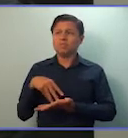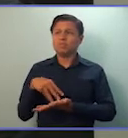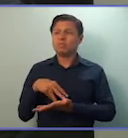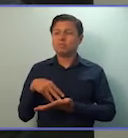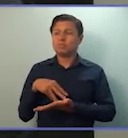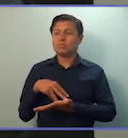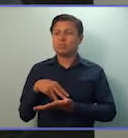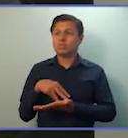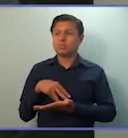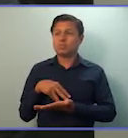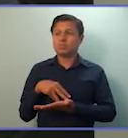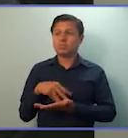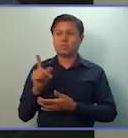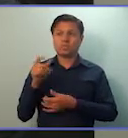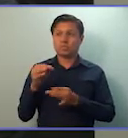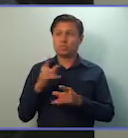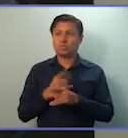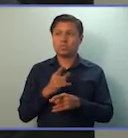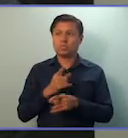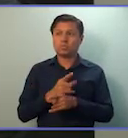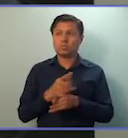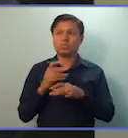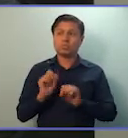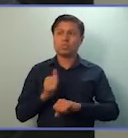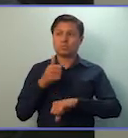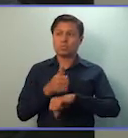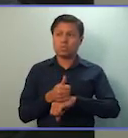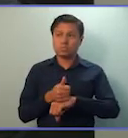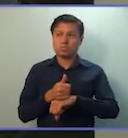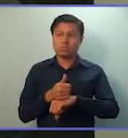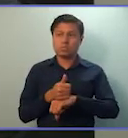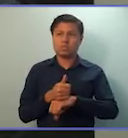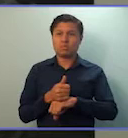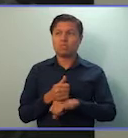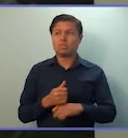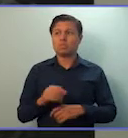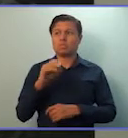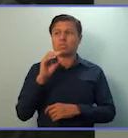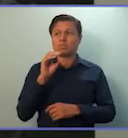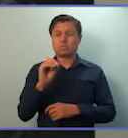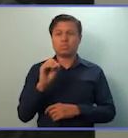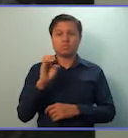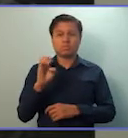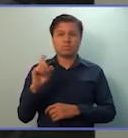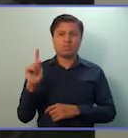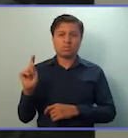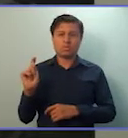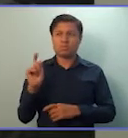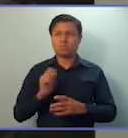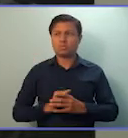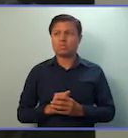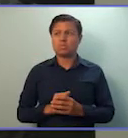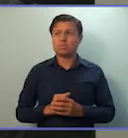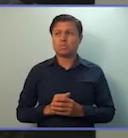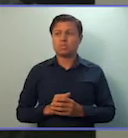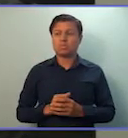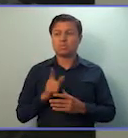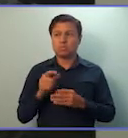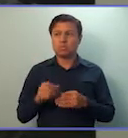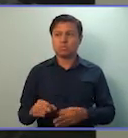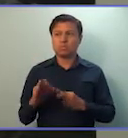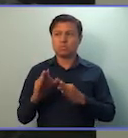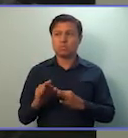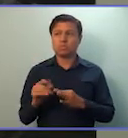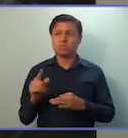realmente no es eso sino es conformar parte o formar parte de un organismo electoral temporal en ese